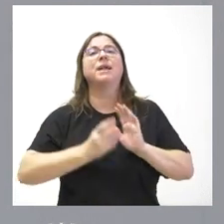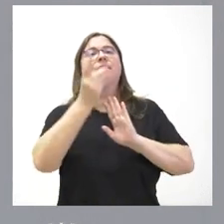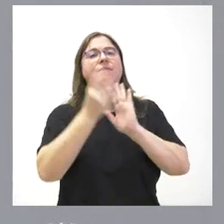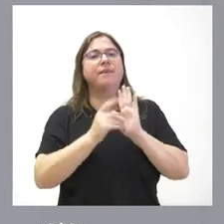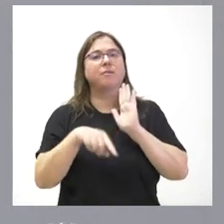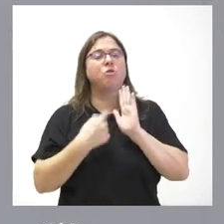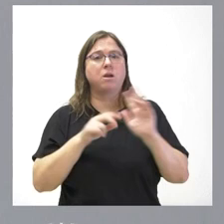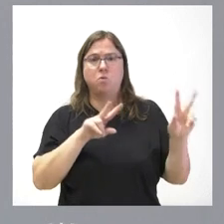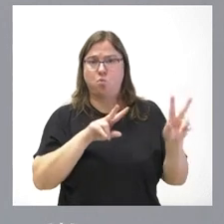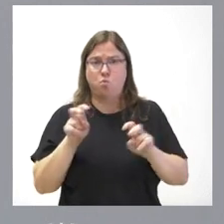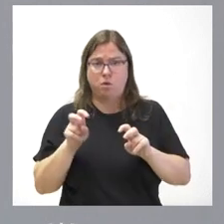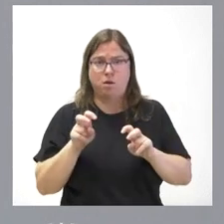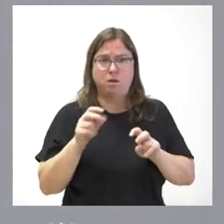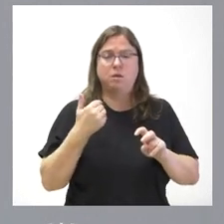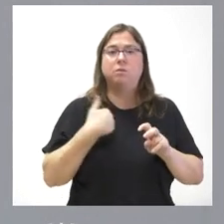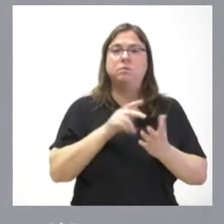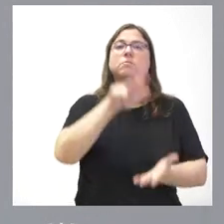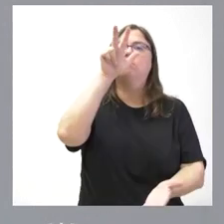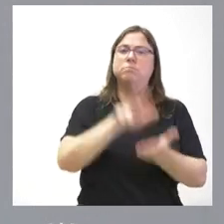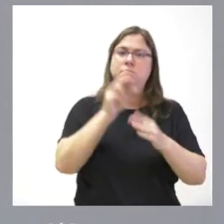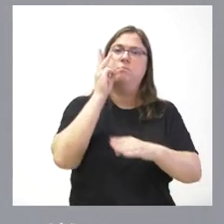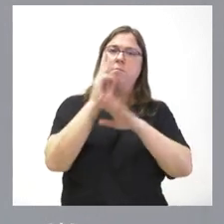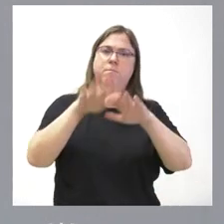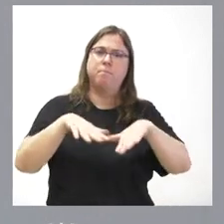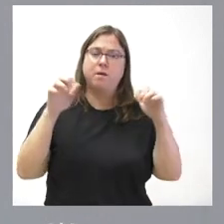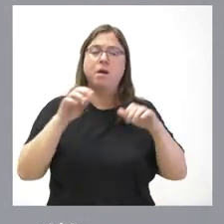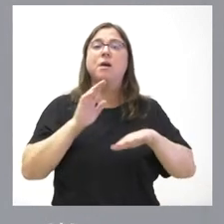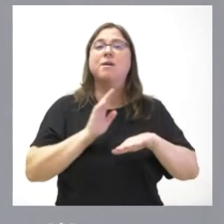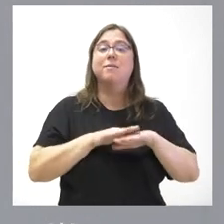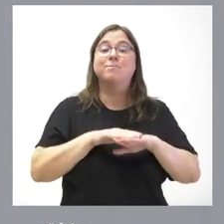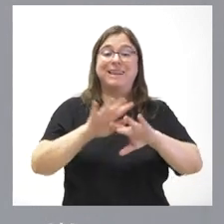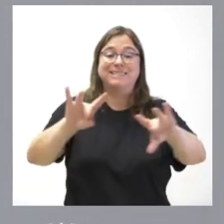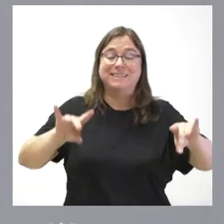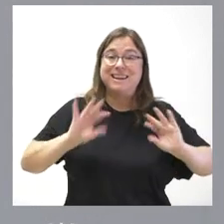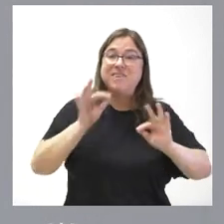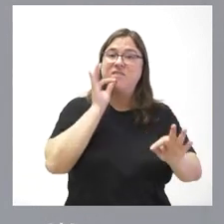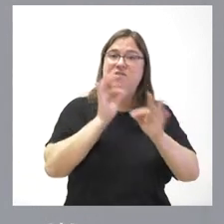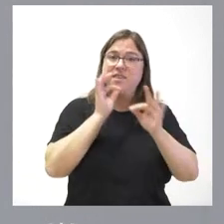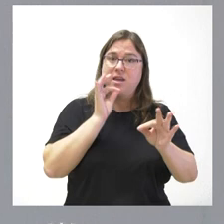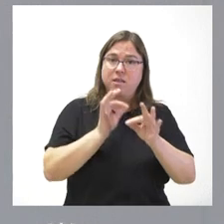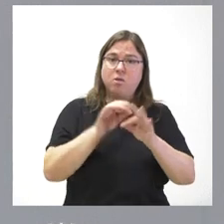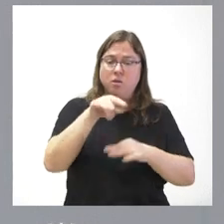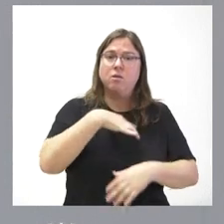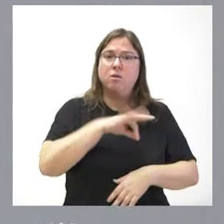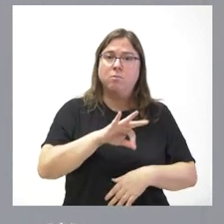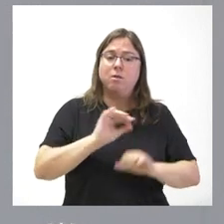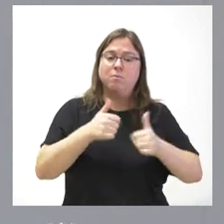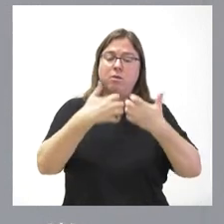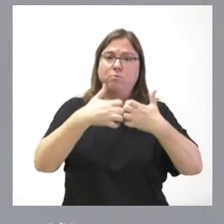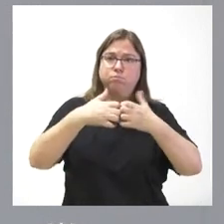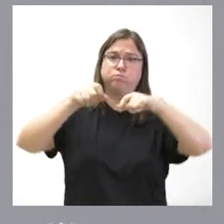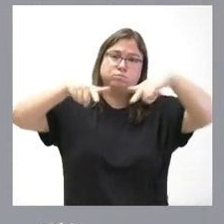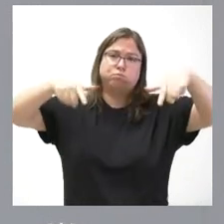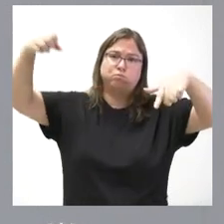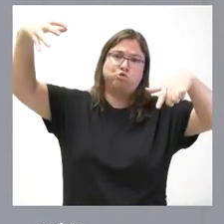parte de la junta de Castilla y león que también fue convalidado por el parlamento para evitar que en terrenos de viñedos pues se pudieran poner en marcha este tipo de instalaciones